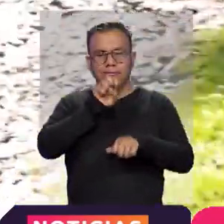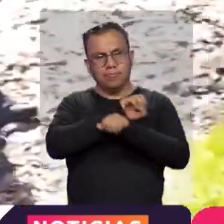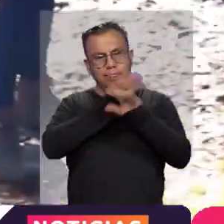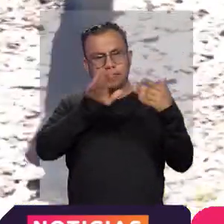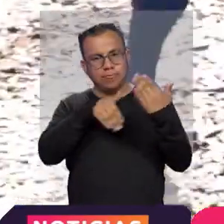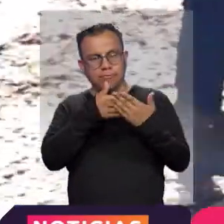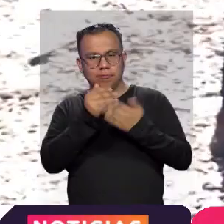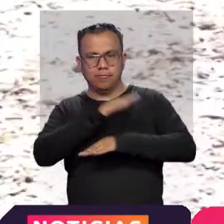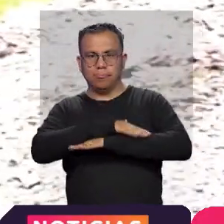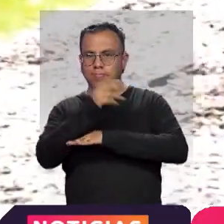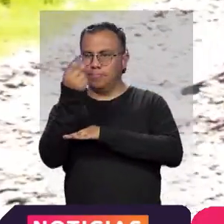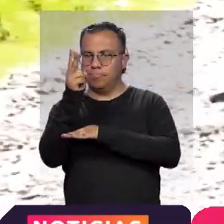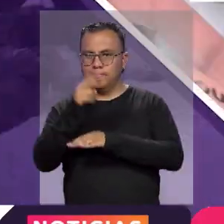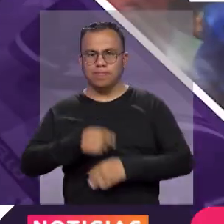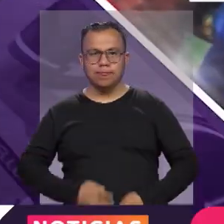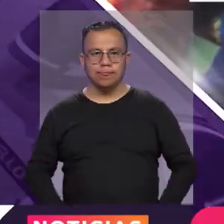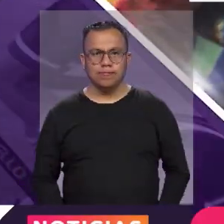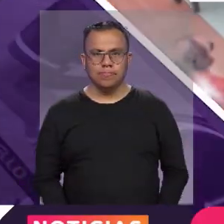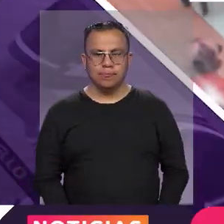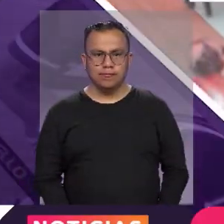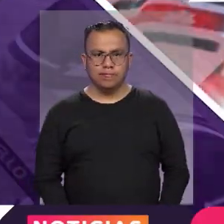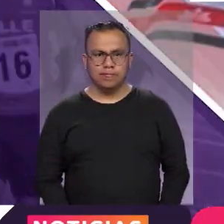mañana hasta el mediodía.